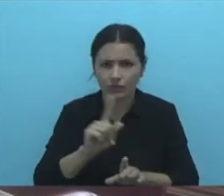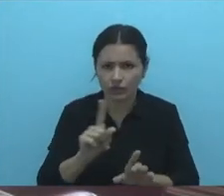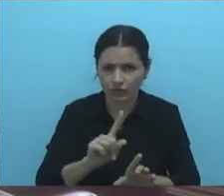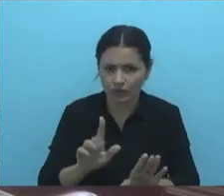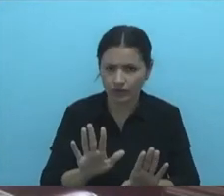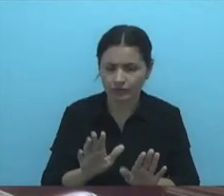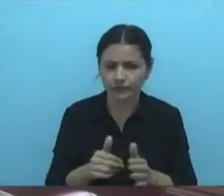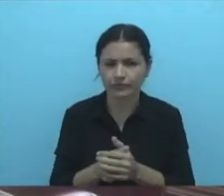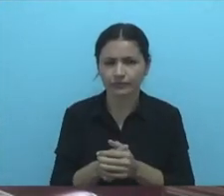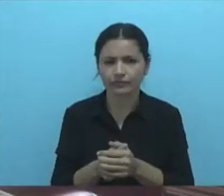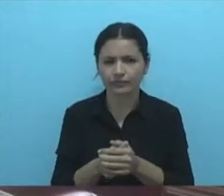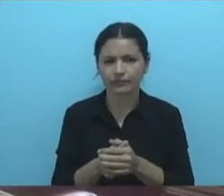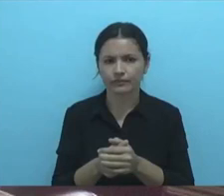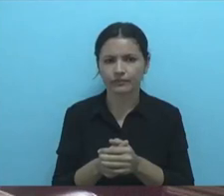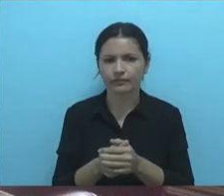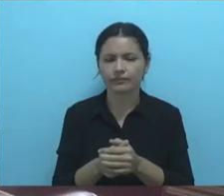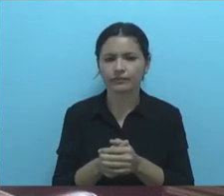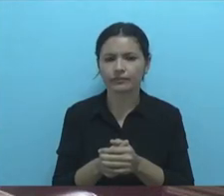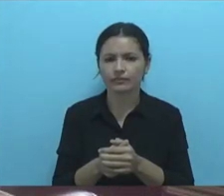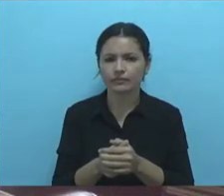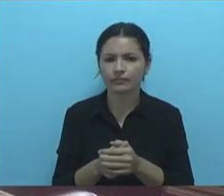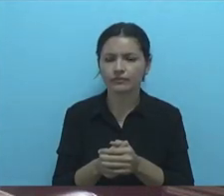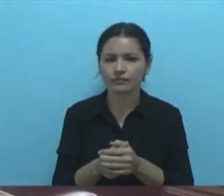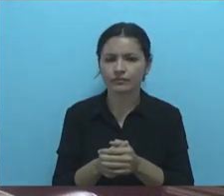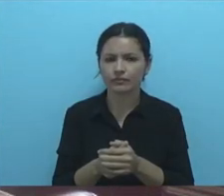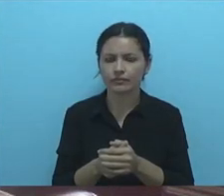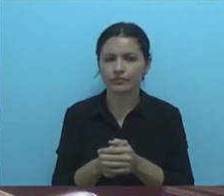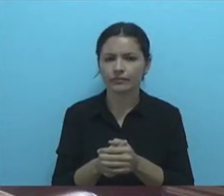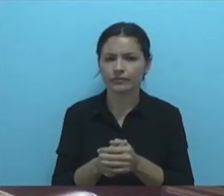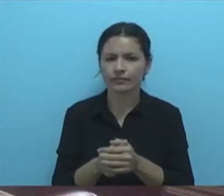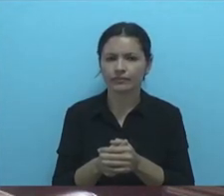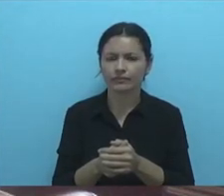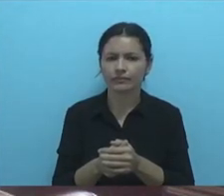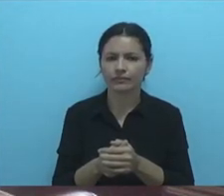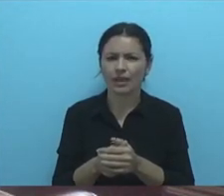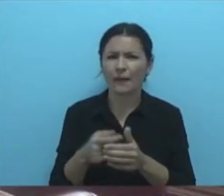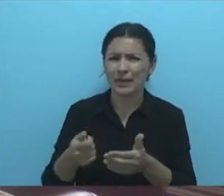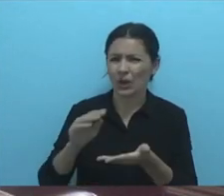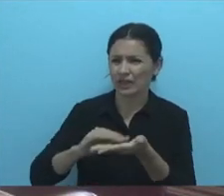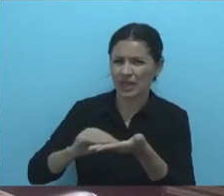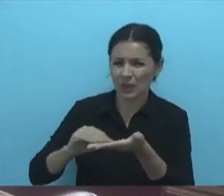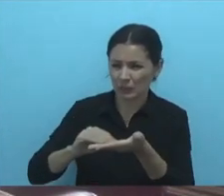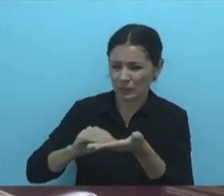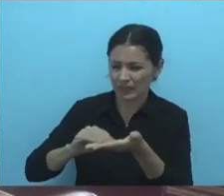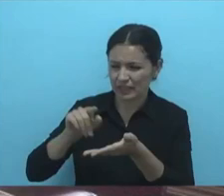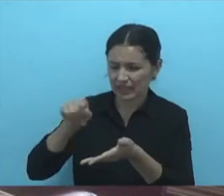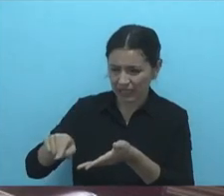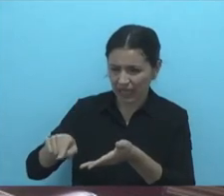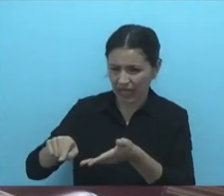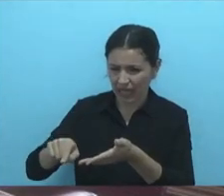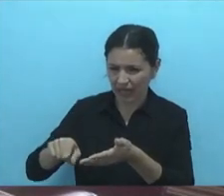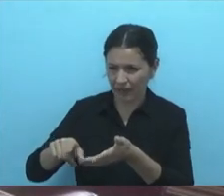esta no es la forma nadie lo dice por una cuestión política pero lo que no voy a aceptar que el diputado mendigue a mí